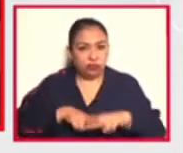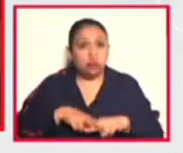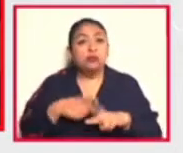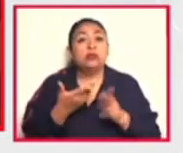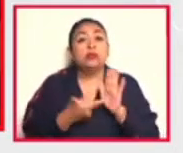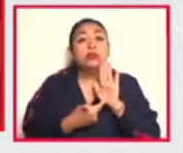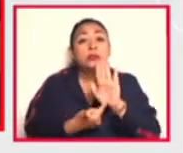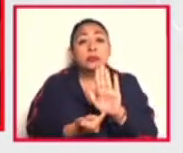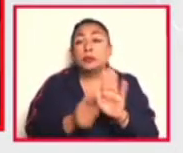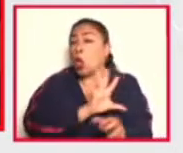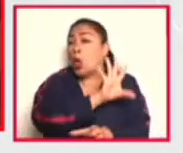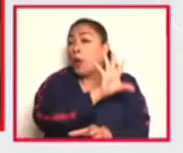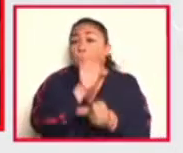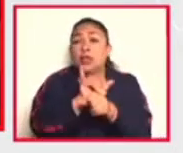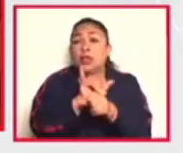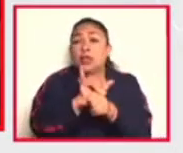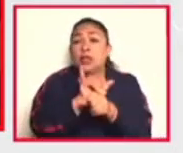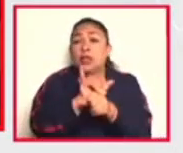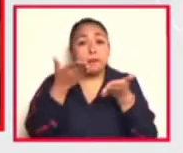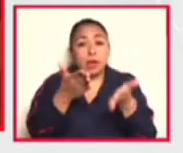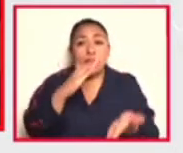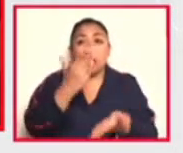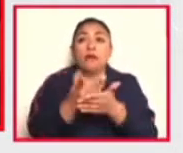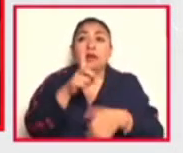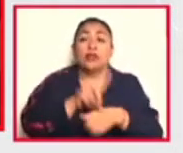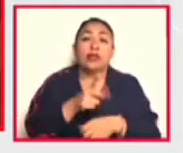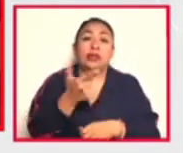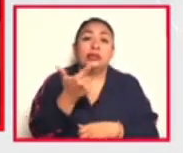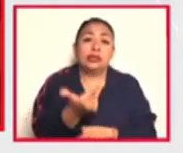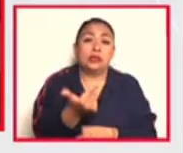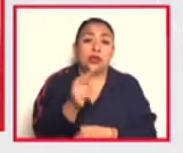lo que ofrece hasta el 7 de noviembre. Vamos a verla.